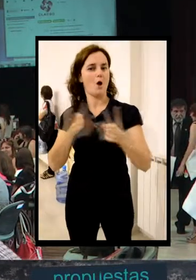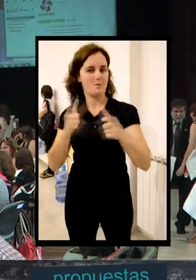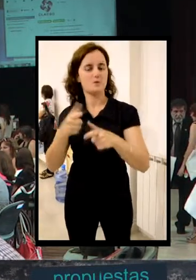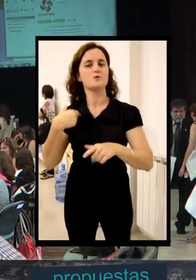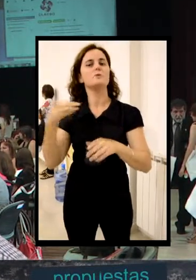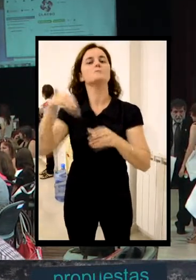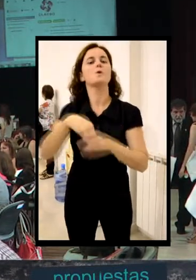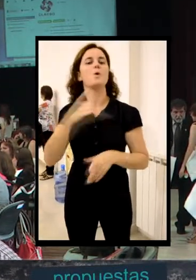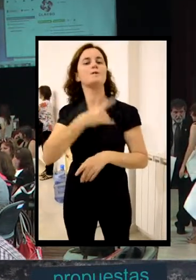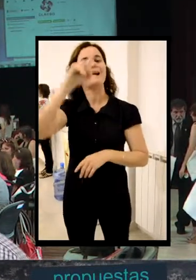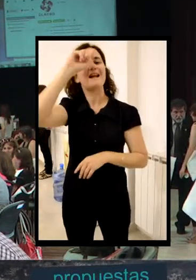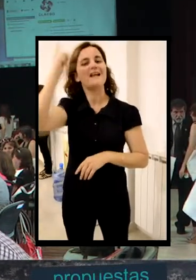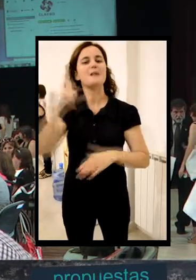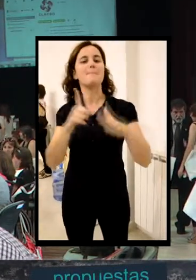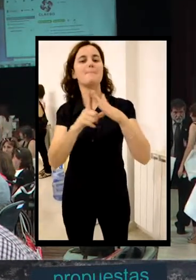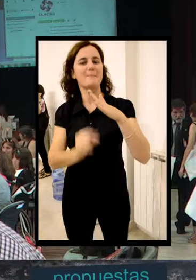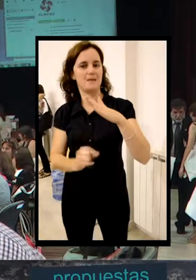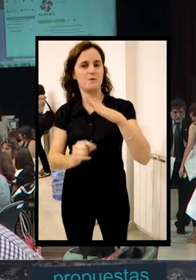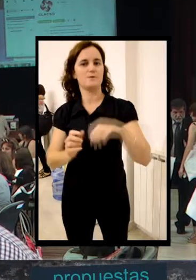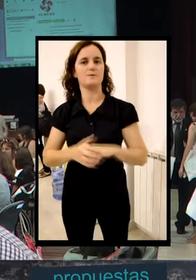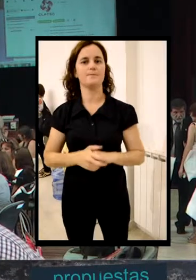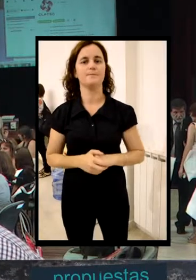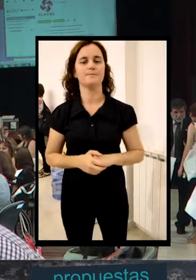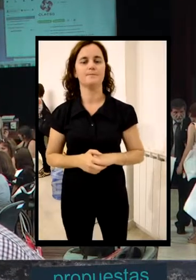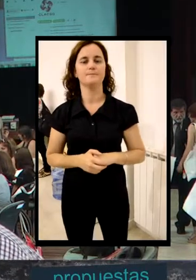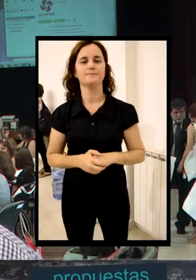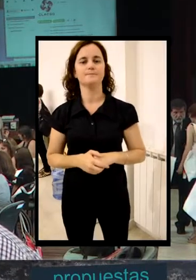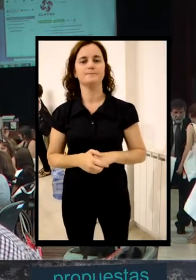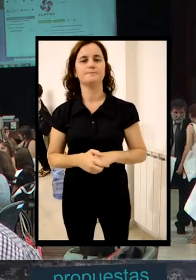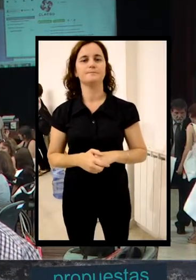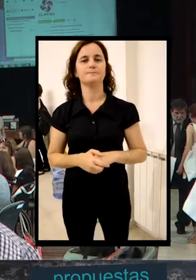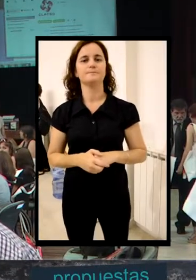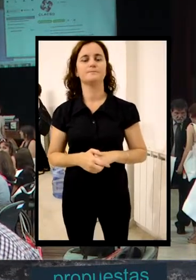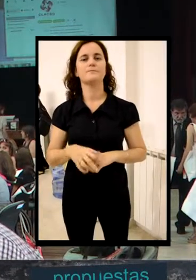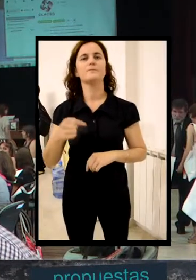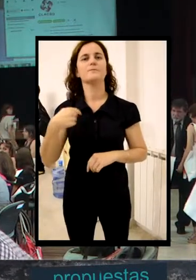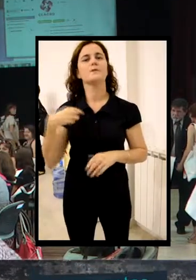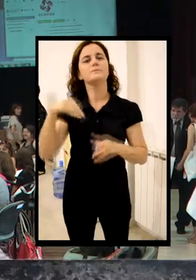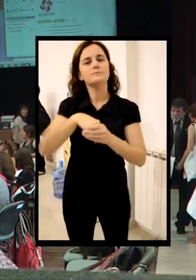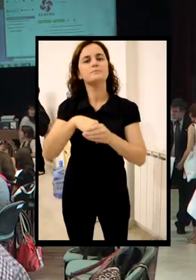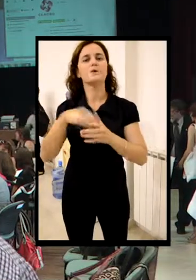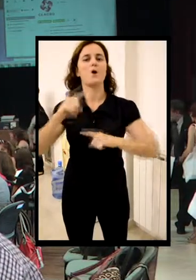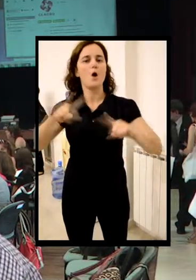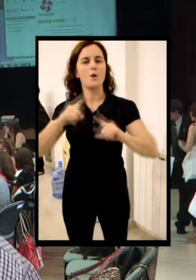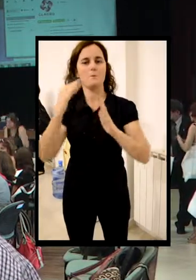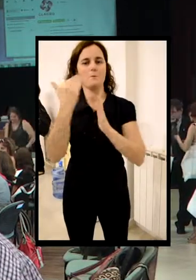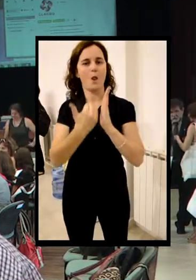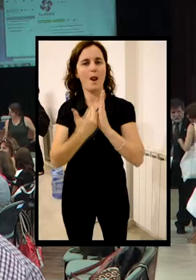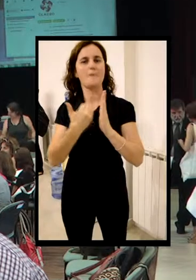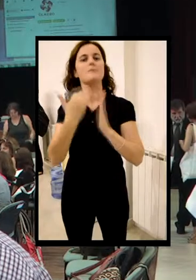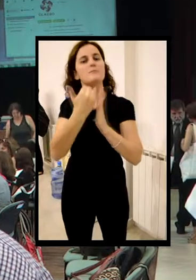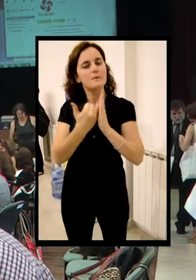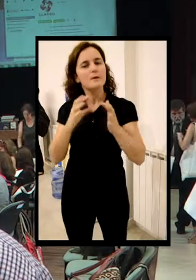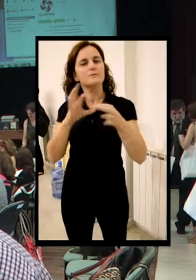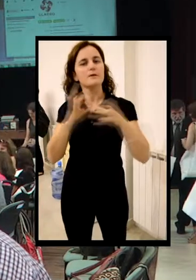la universidad nacional de la patagonia austral dirijo un programa vinculado a